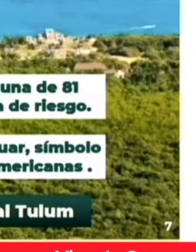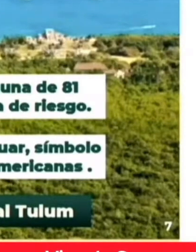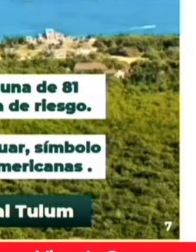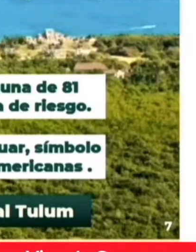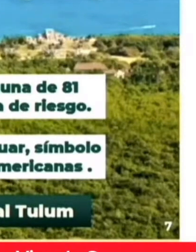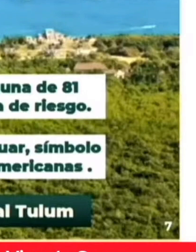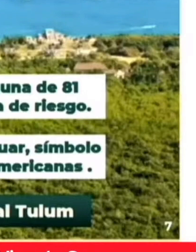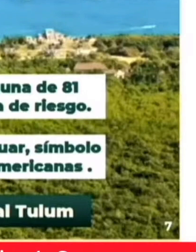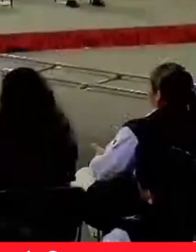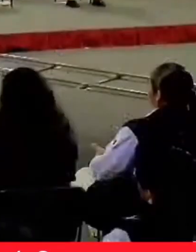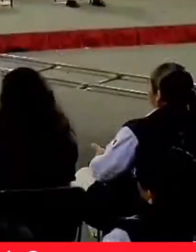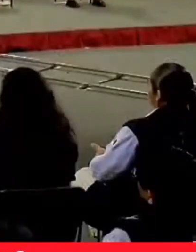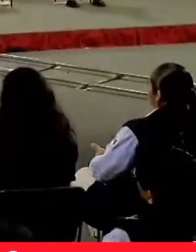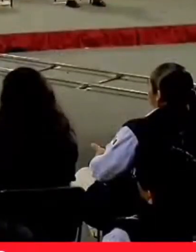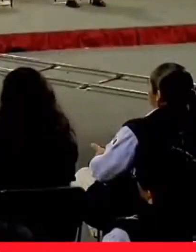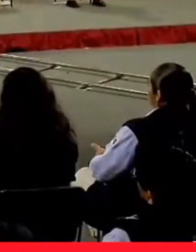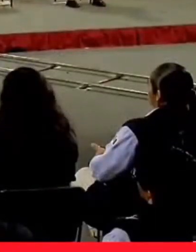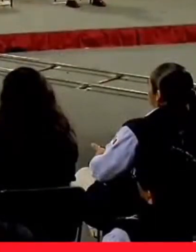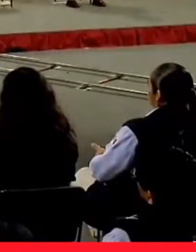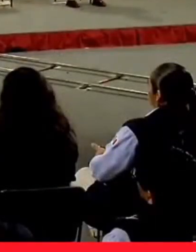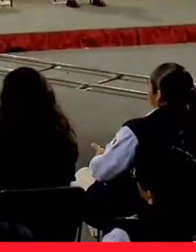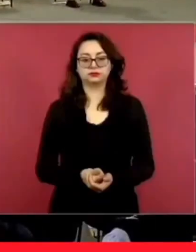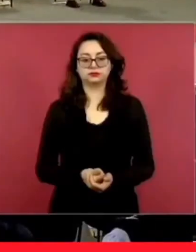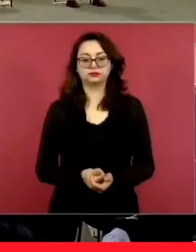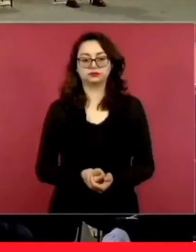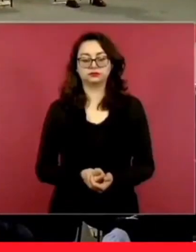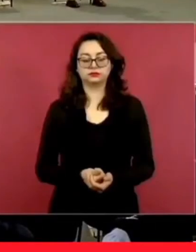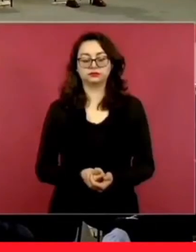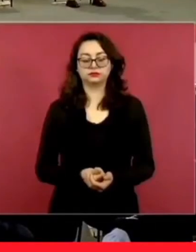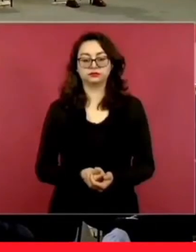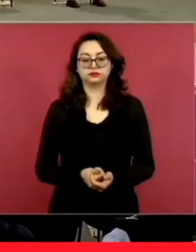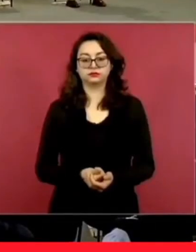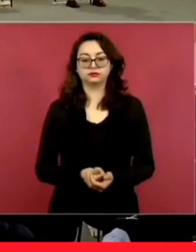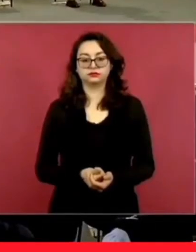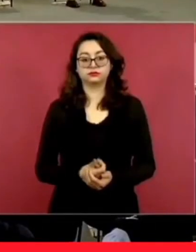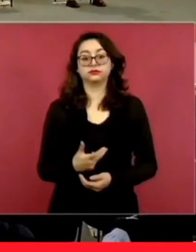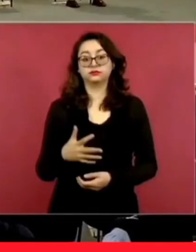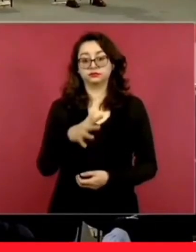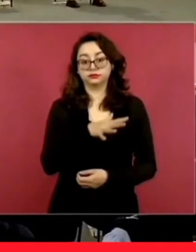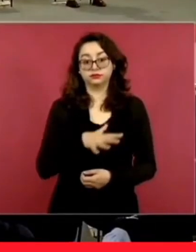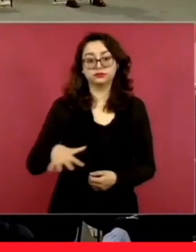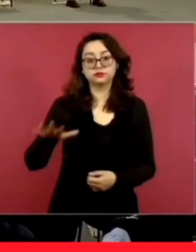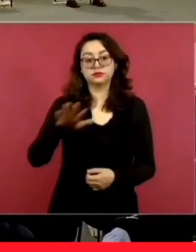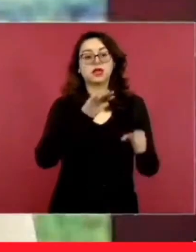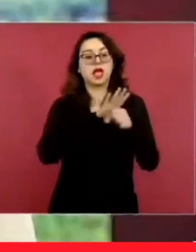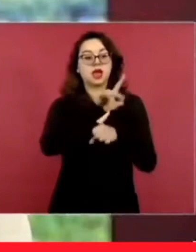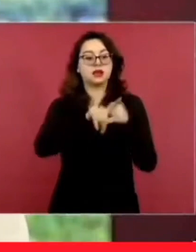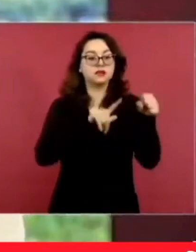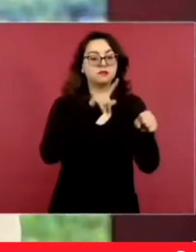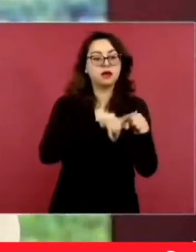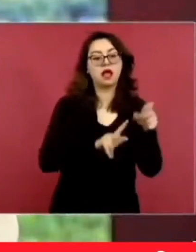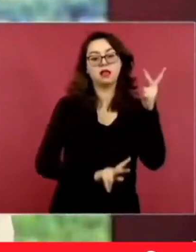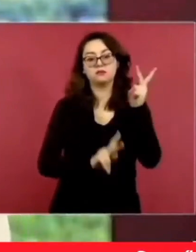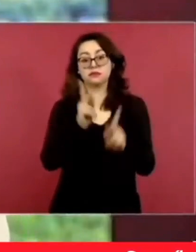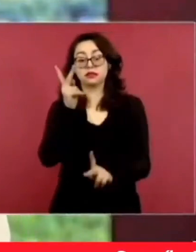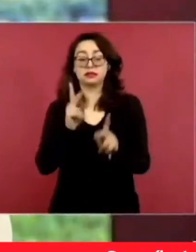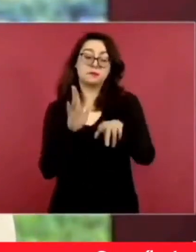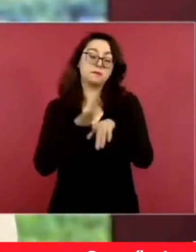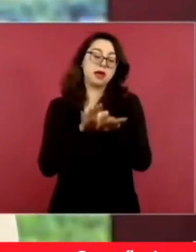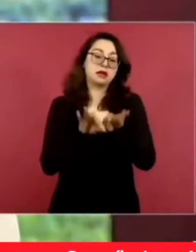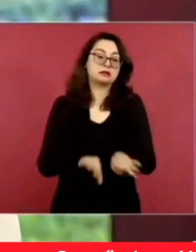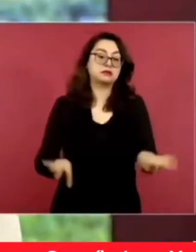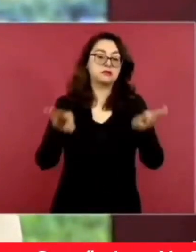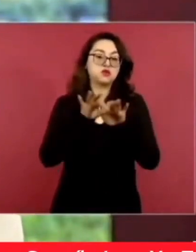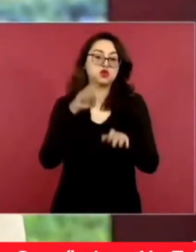de animales bajo alguna categoría de riesgo, y destaca la conservación del jaguar, símbolo sagrado de las